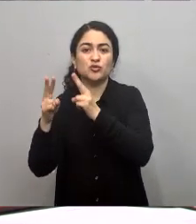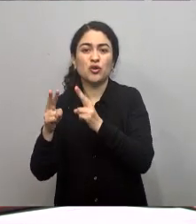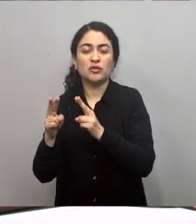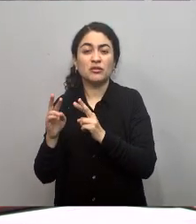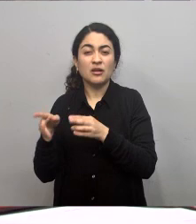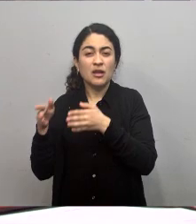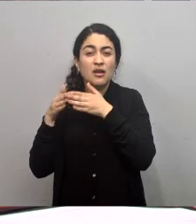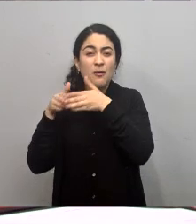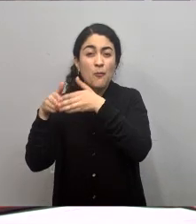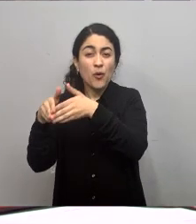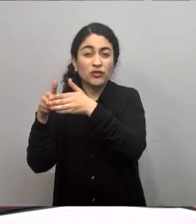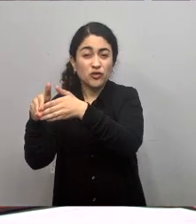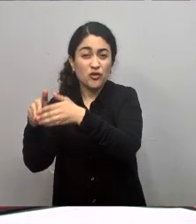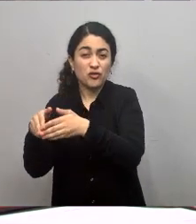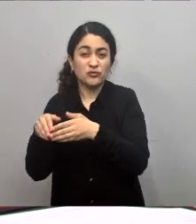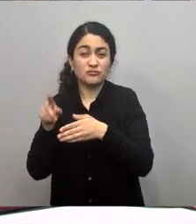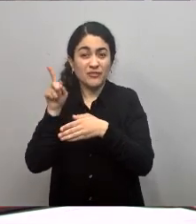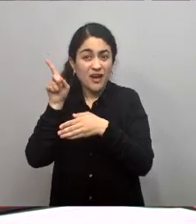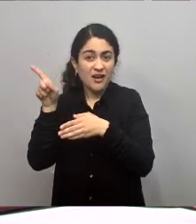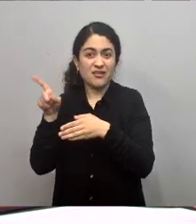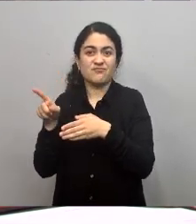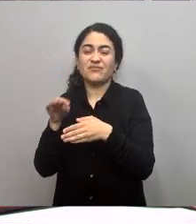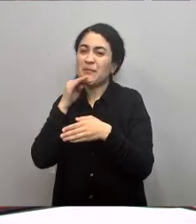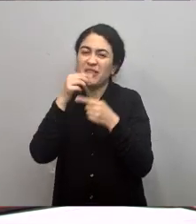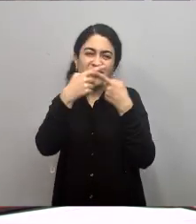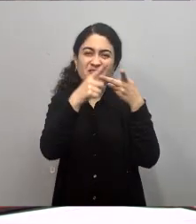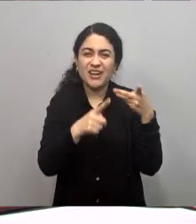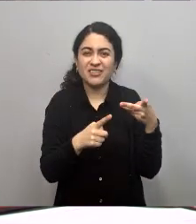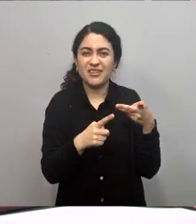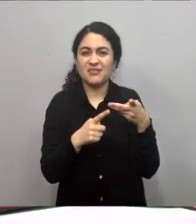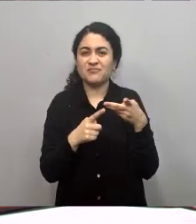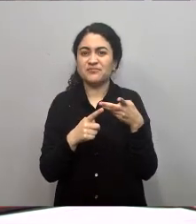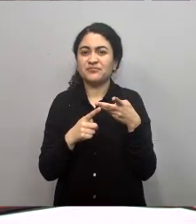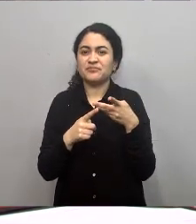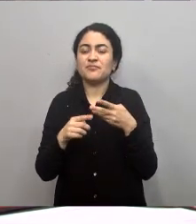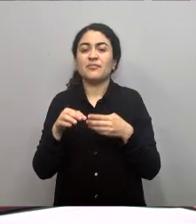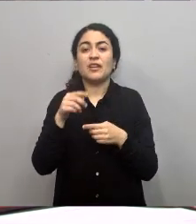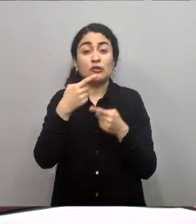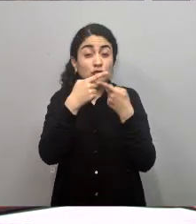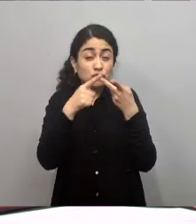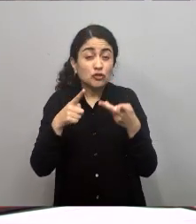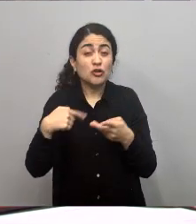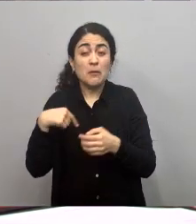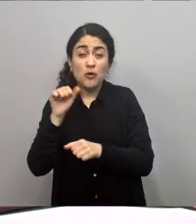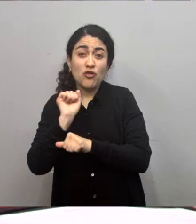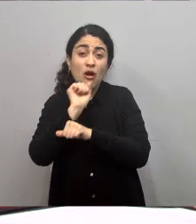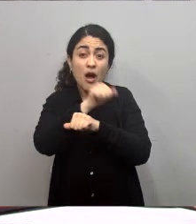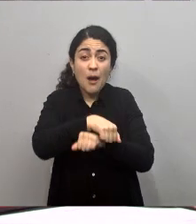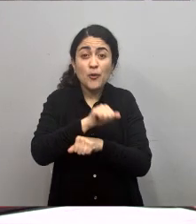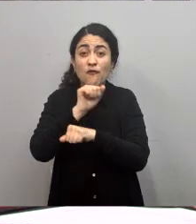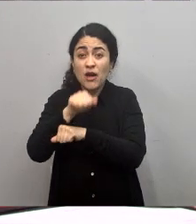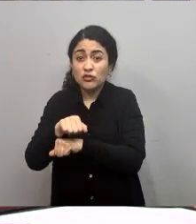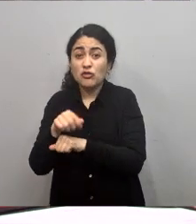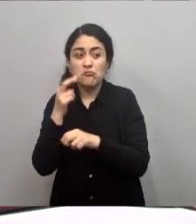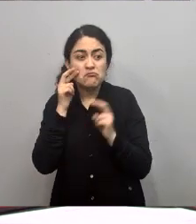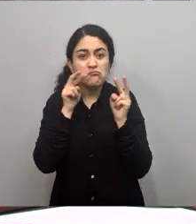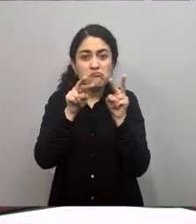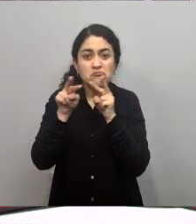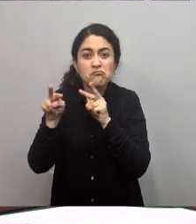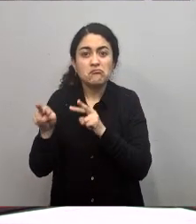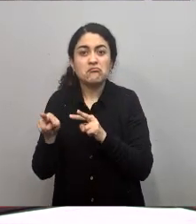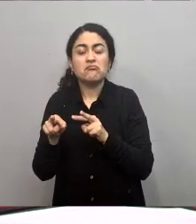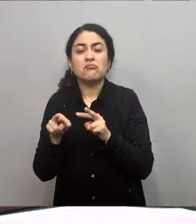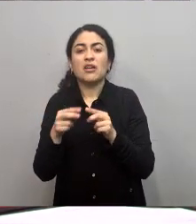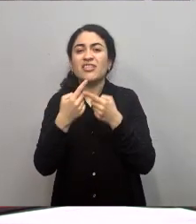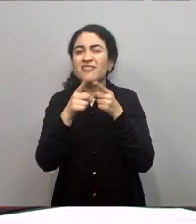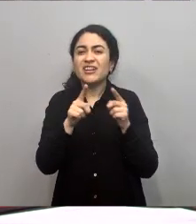ha pasado con otros proyectos medioambientales de menor envergadura, pero hemos ido aprobando sistemáticamente, diría yo,